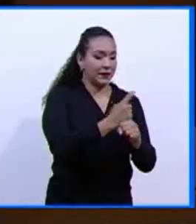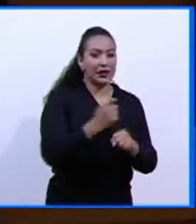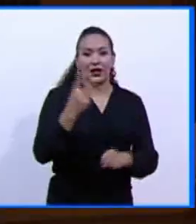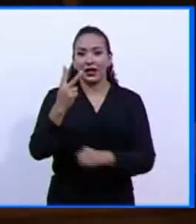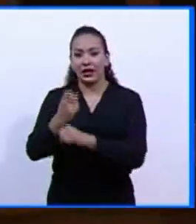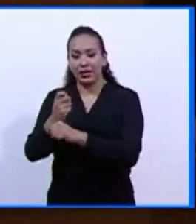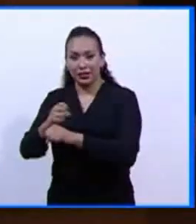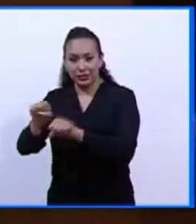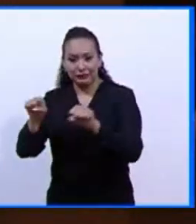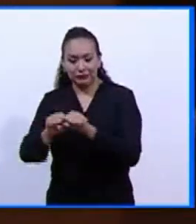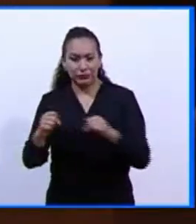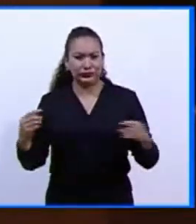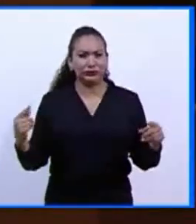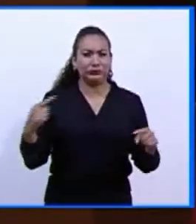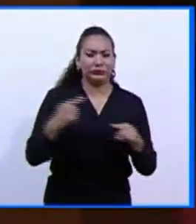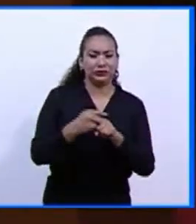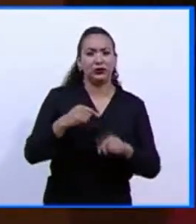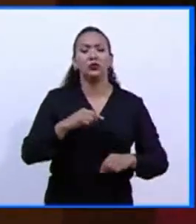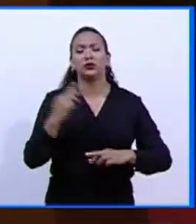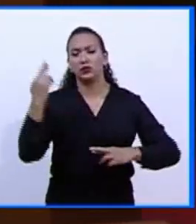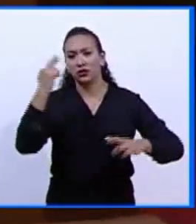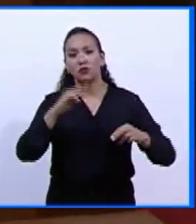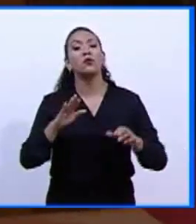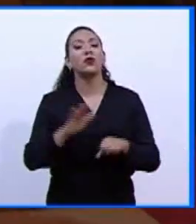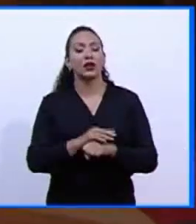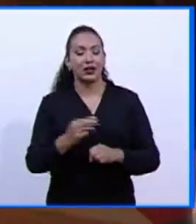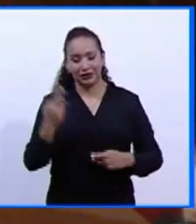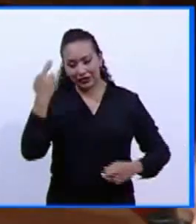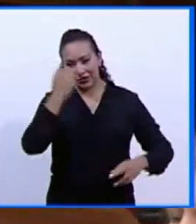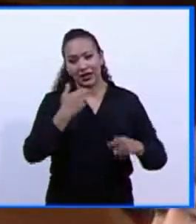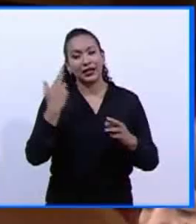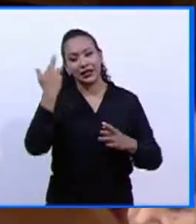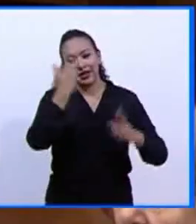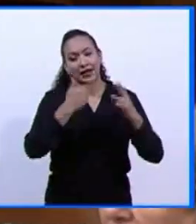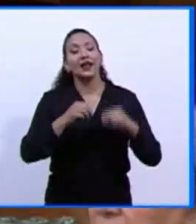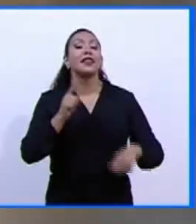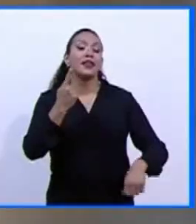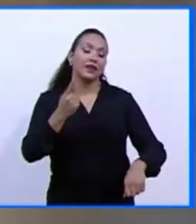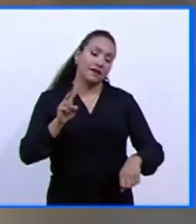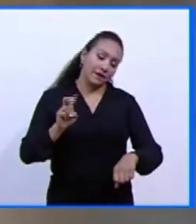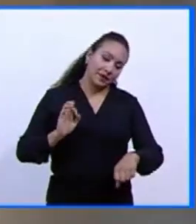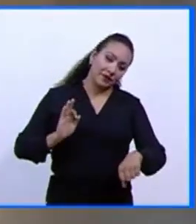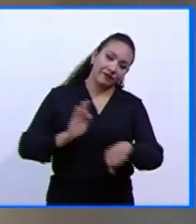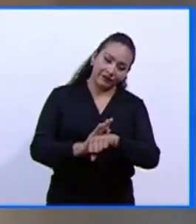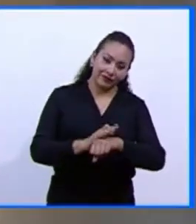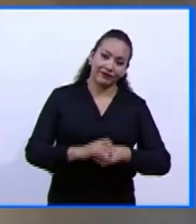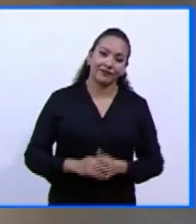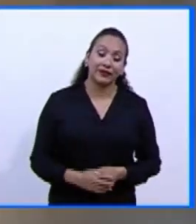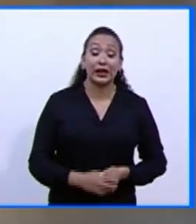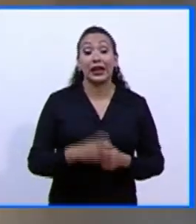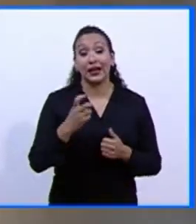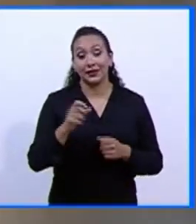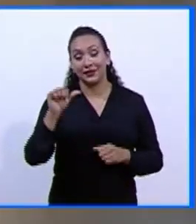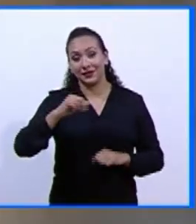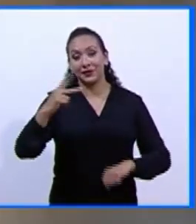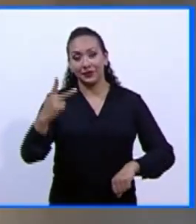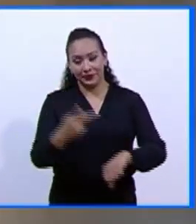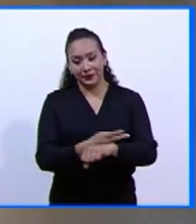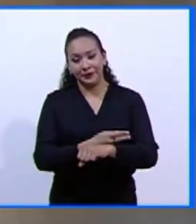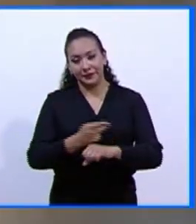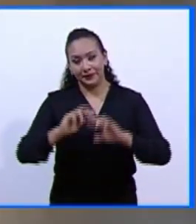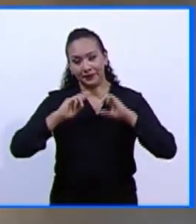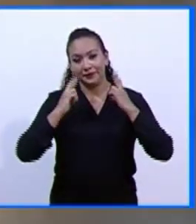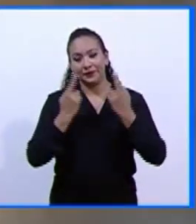Corte sobre la procedencia del recurso de revisión en amparo directo. Es pues lo que sucedió en esta sesión